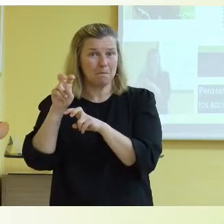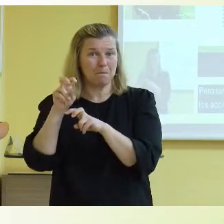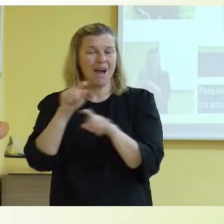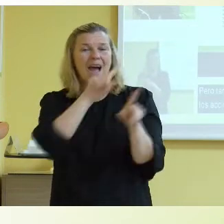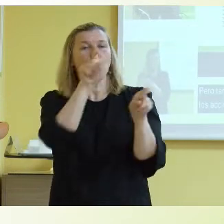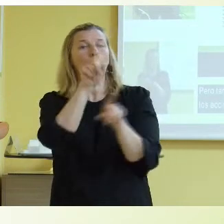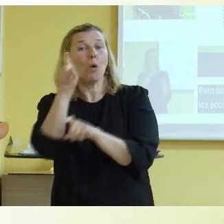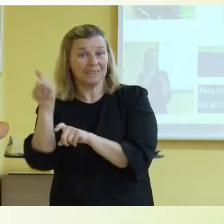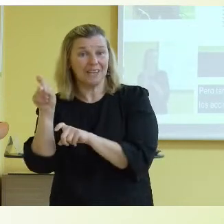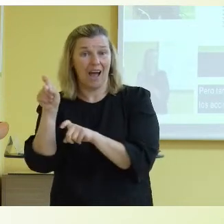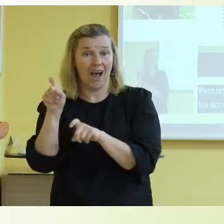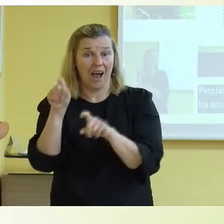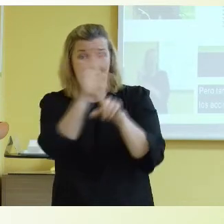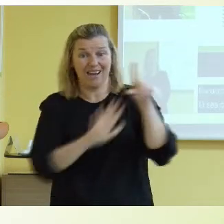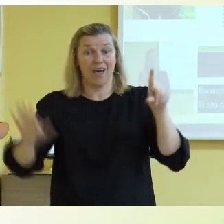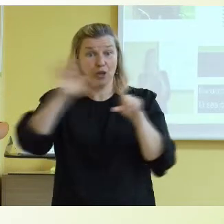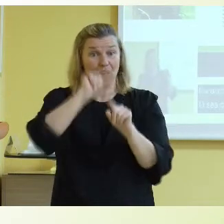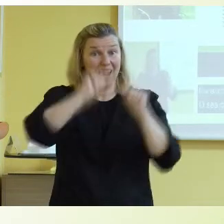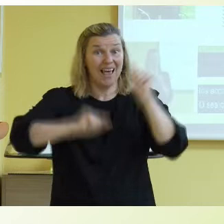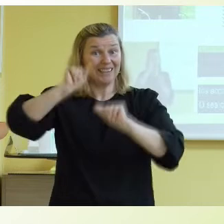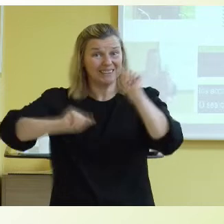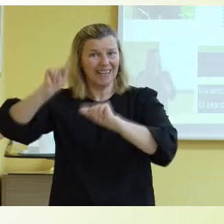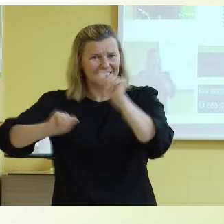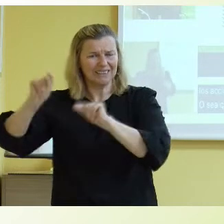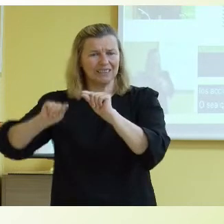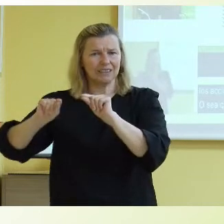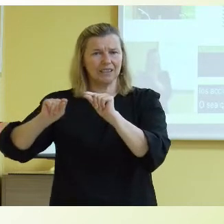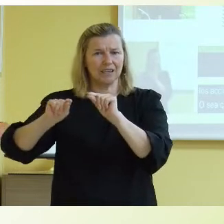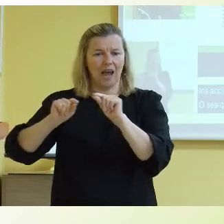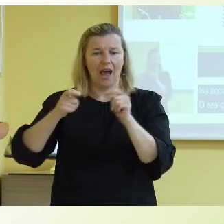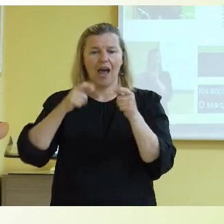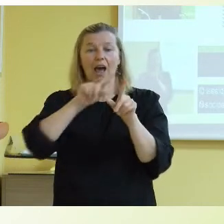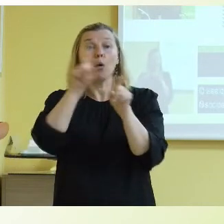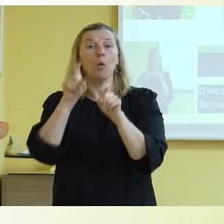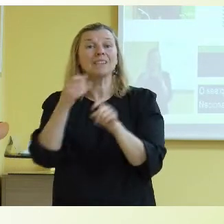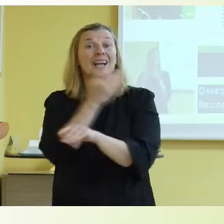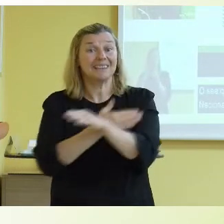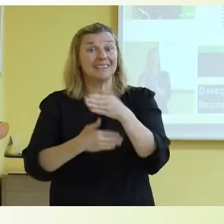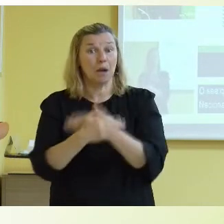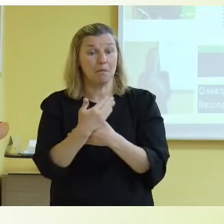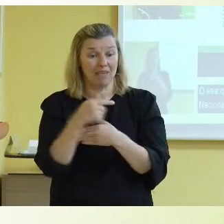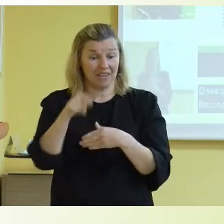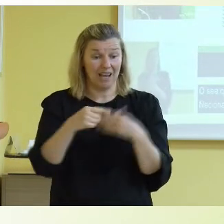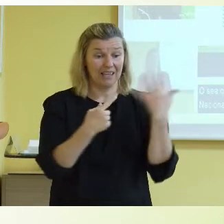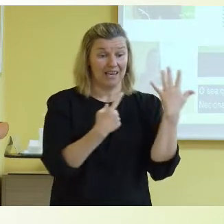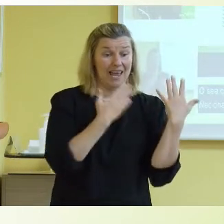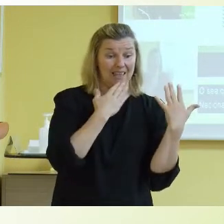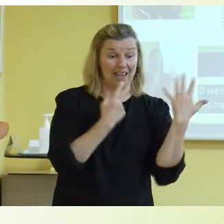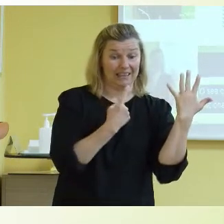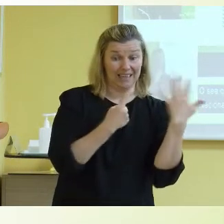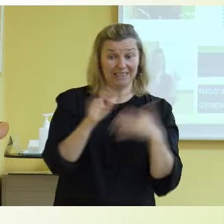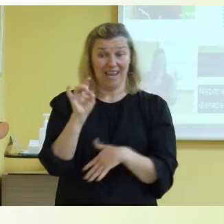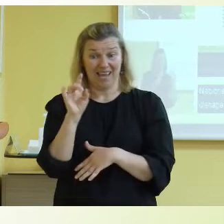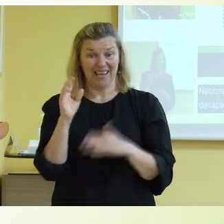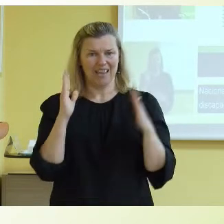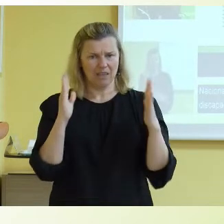del Instituto Nacional de Estadística incluyen cuando hablan de la encuesta nacional de discapacidad, en el marco de 6 a 15 años tienen una